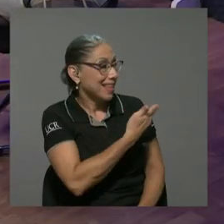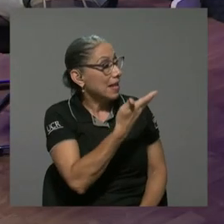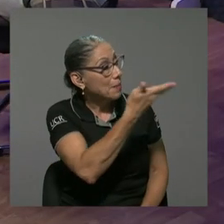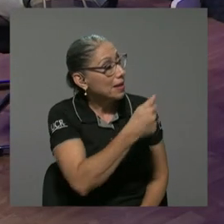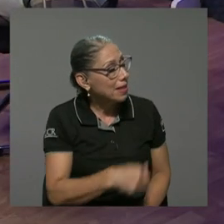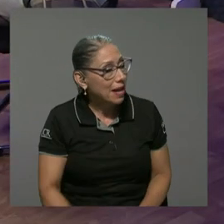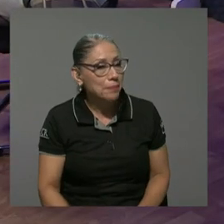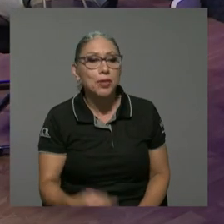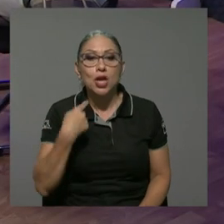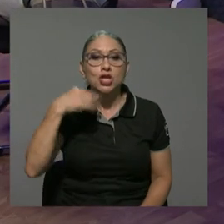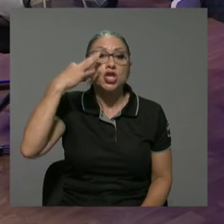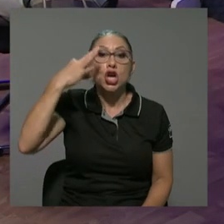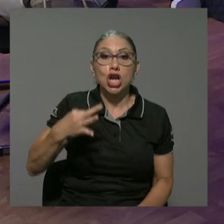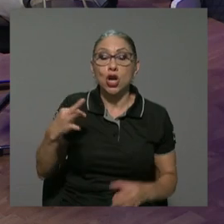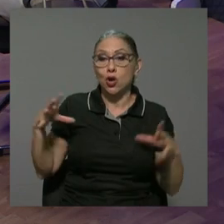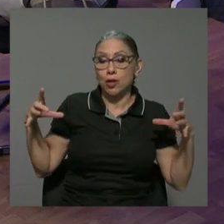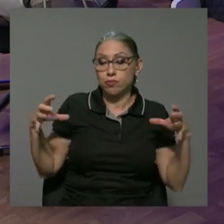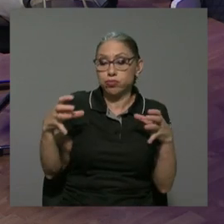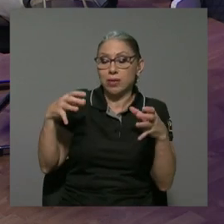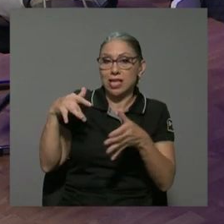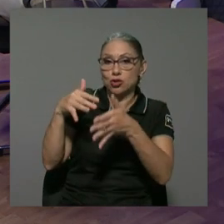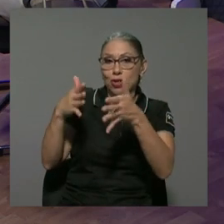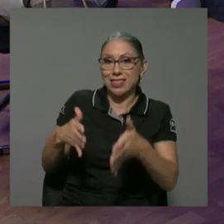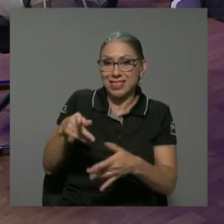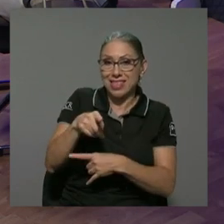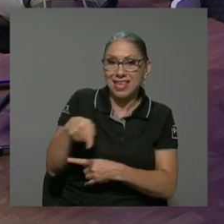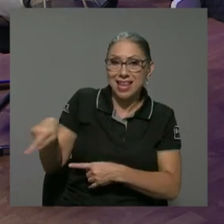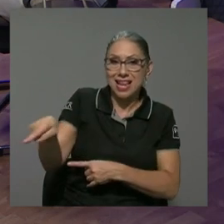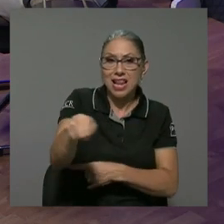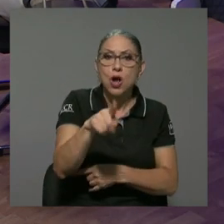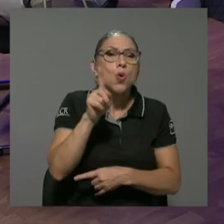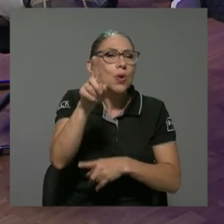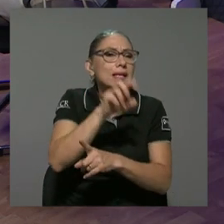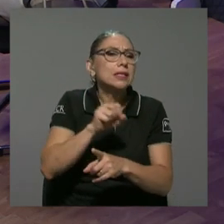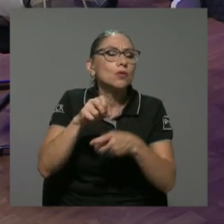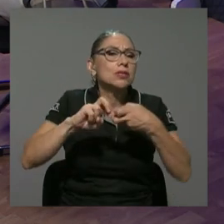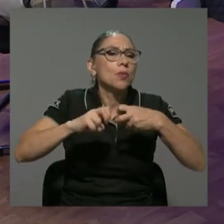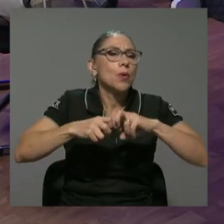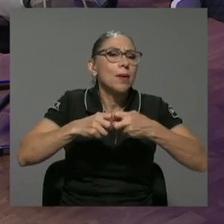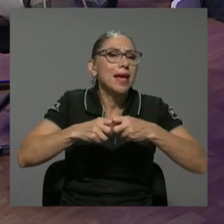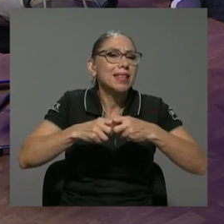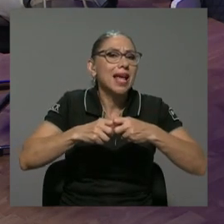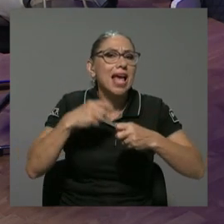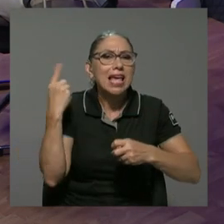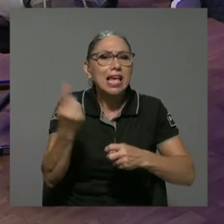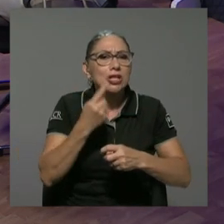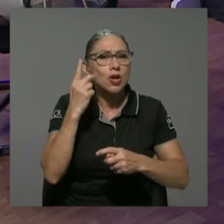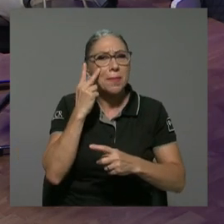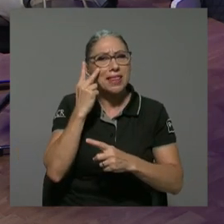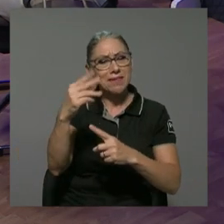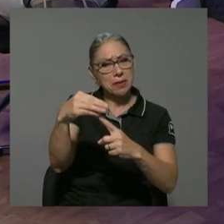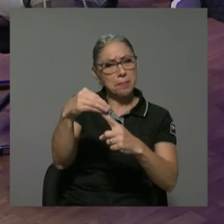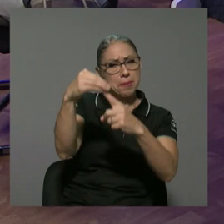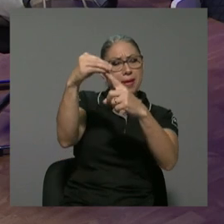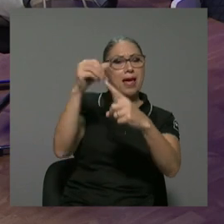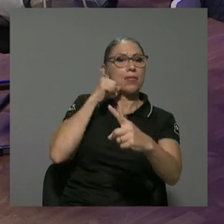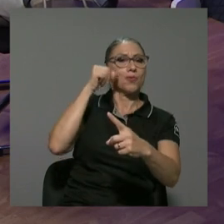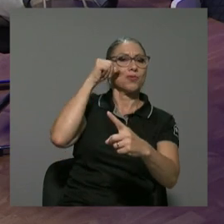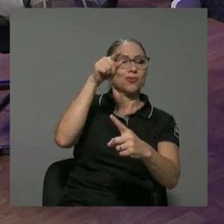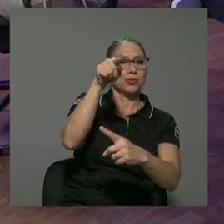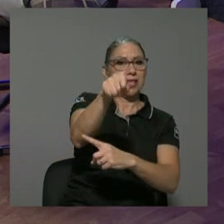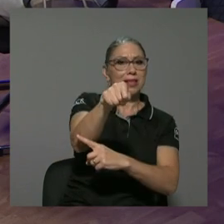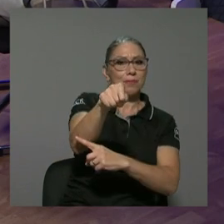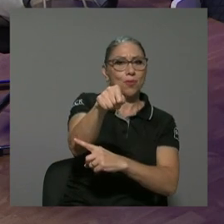que aquí también el movimiento estudiantil se encuentra con una problemática y es el adultocentrismo. Sí. Porque al ser nosotros